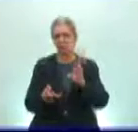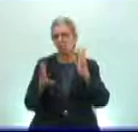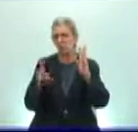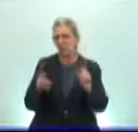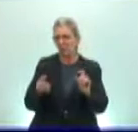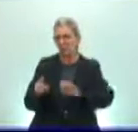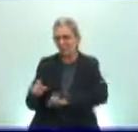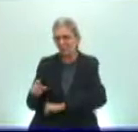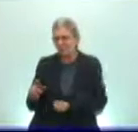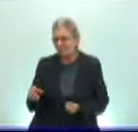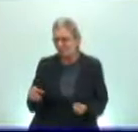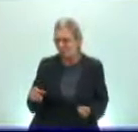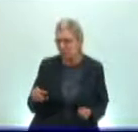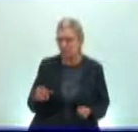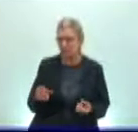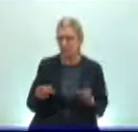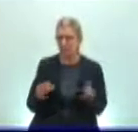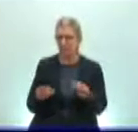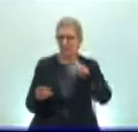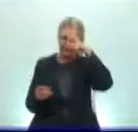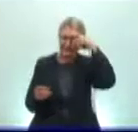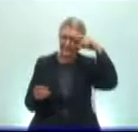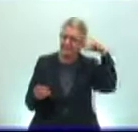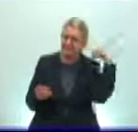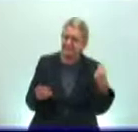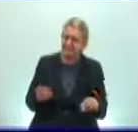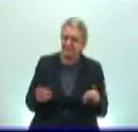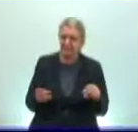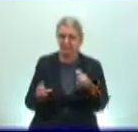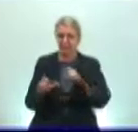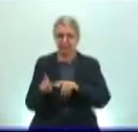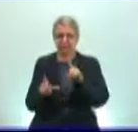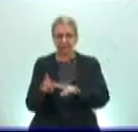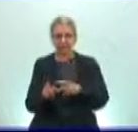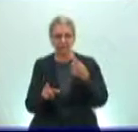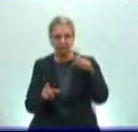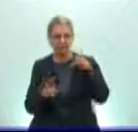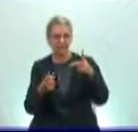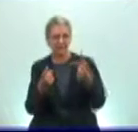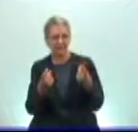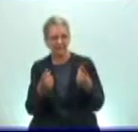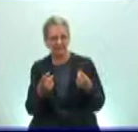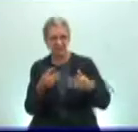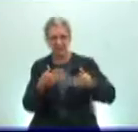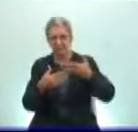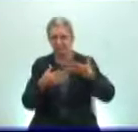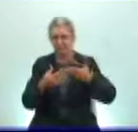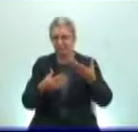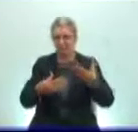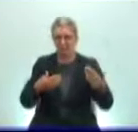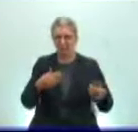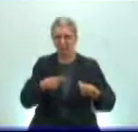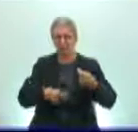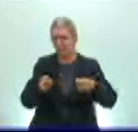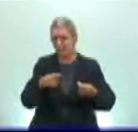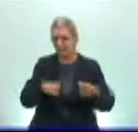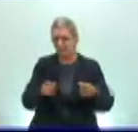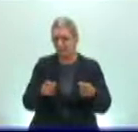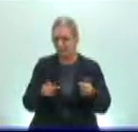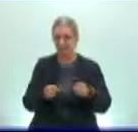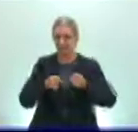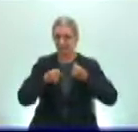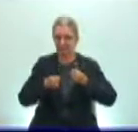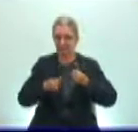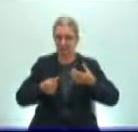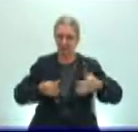esfuerzo, con cuánto sacrificio de nuevo los soviéticos se vieron en la necesidad de construir su economía y fortalecer